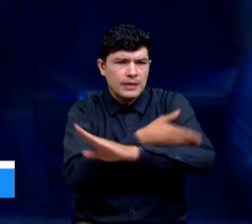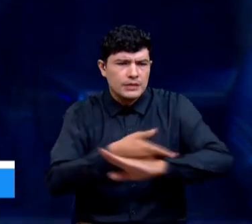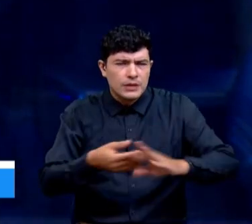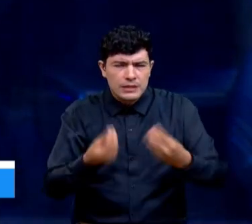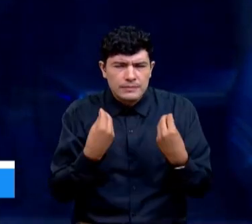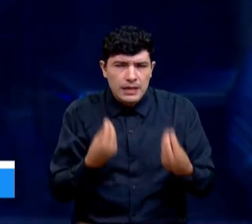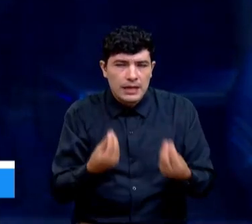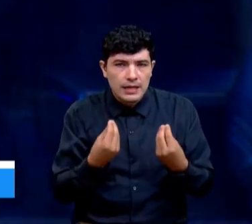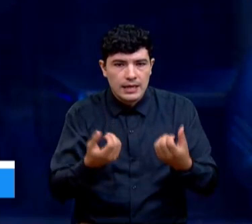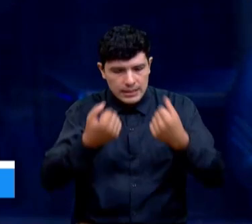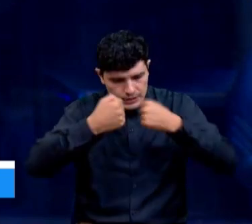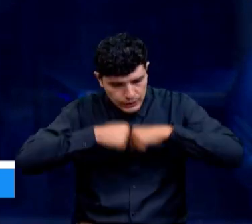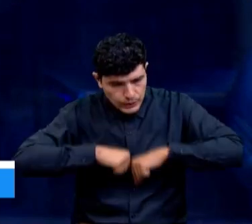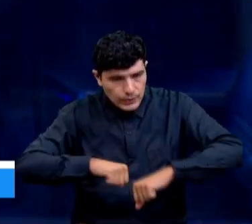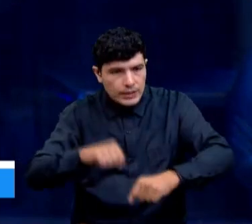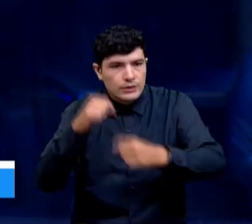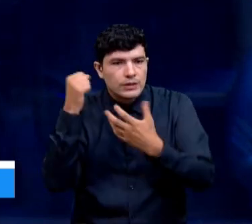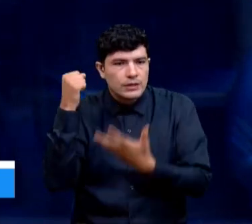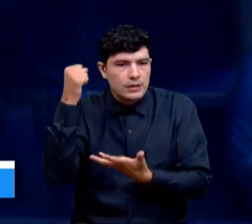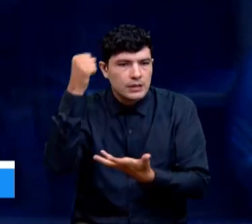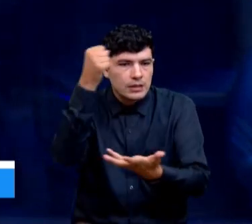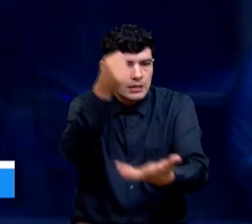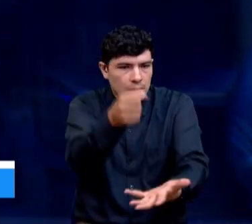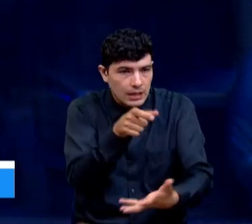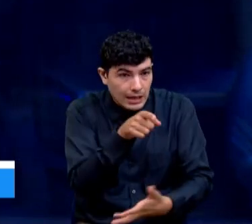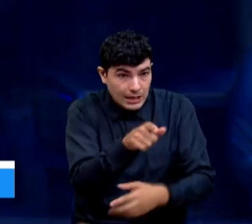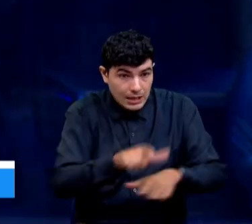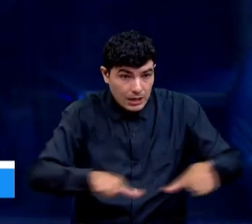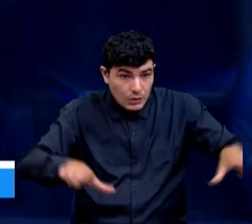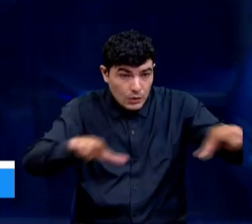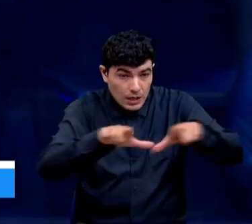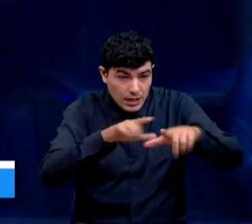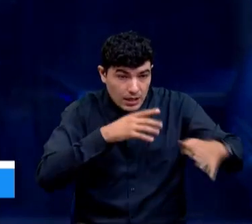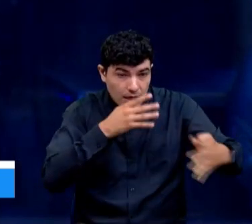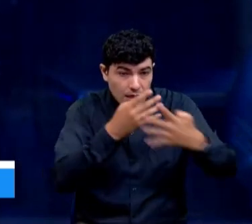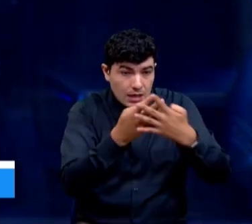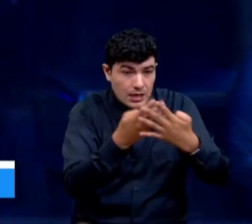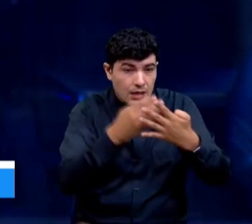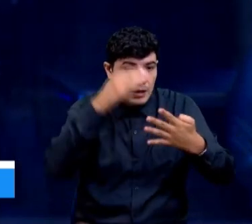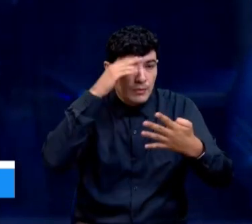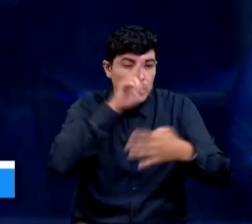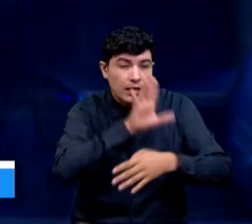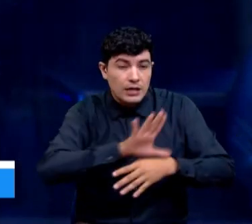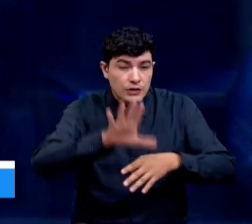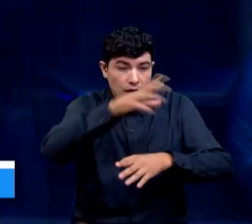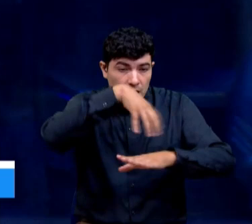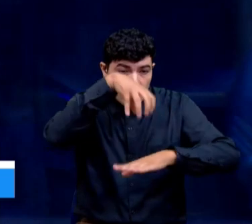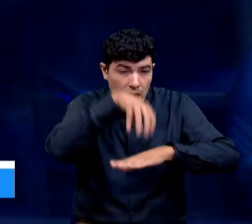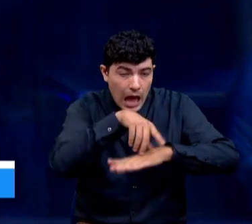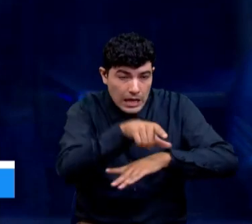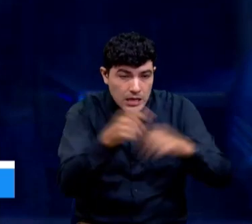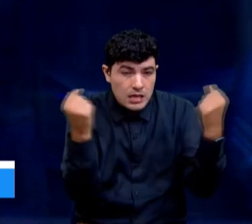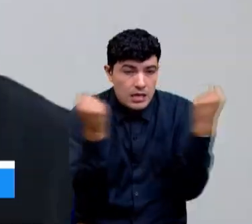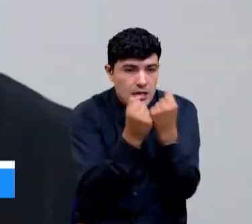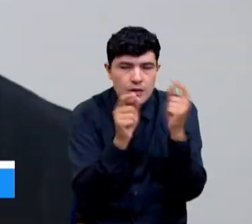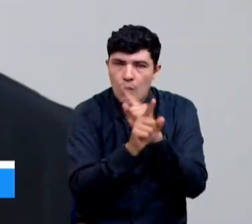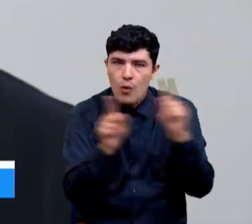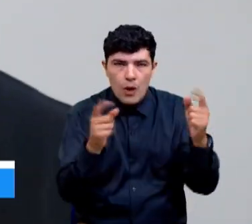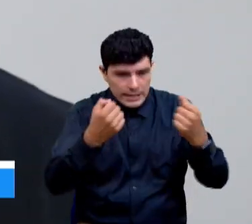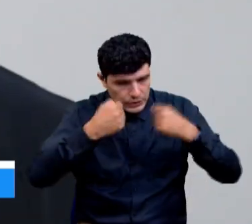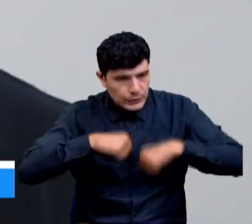para aunar esfuerzos que les permitan mitigar el impacto de hacinamiento en la estación de policía del municipio.